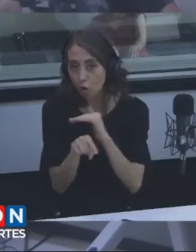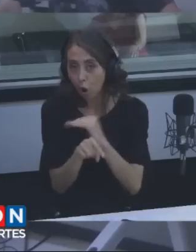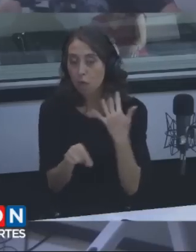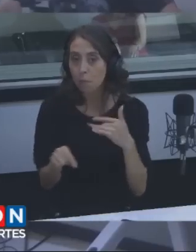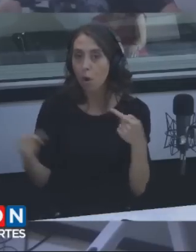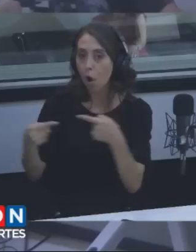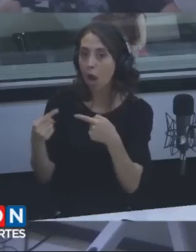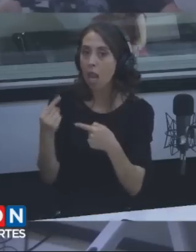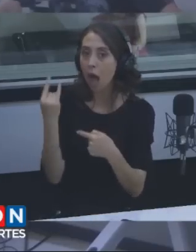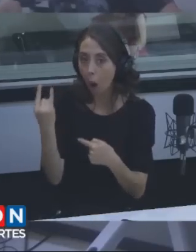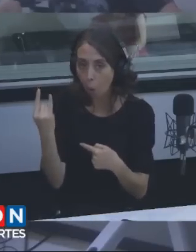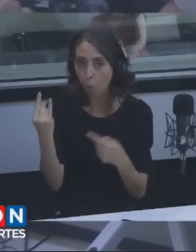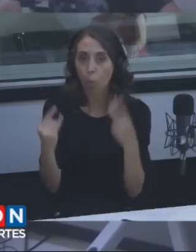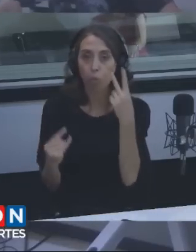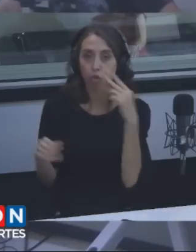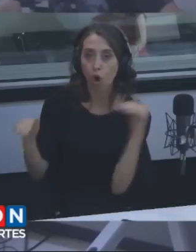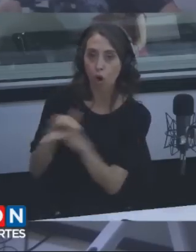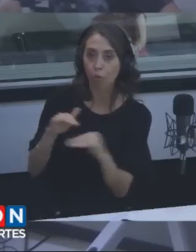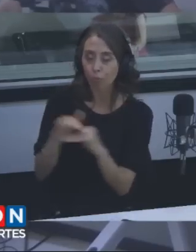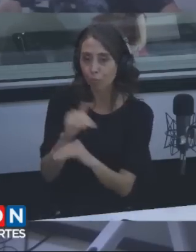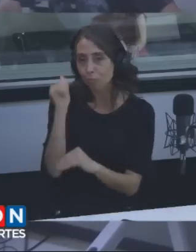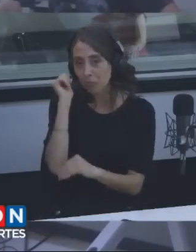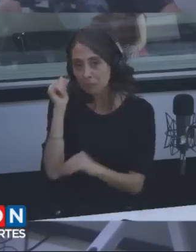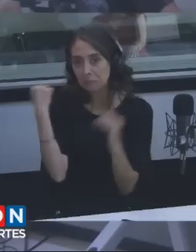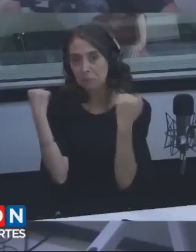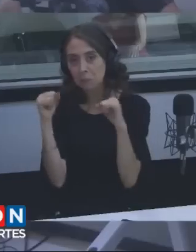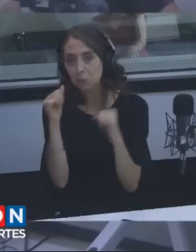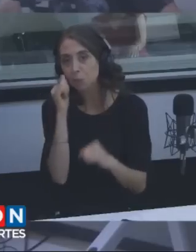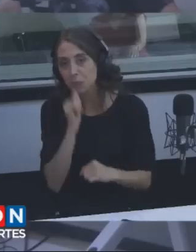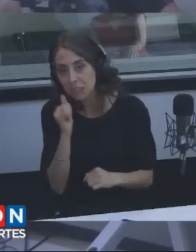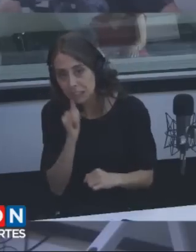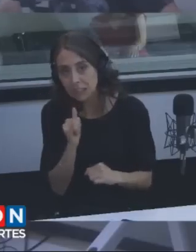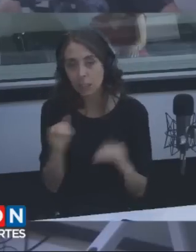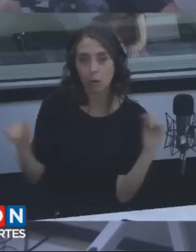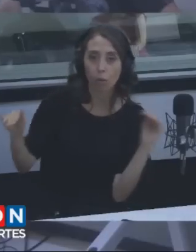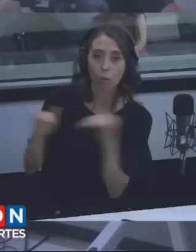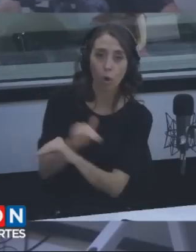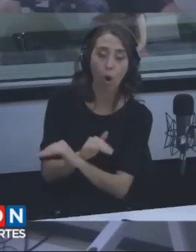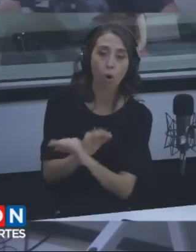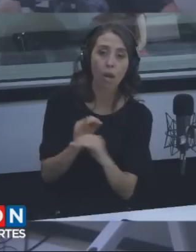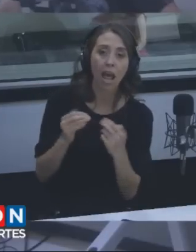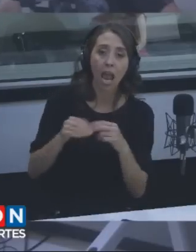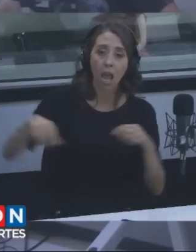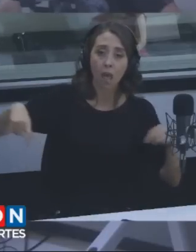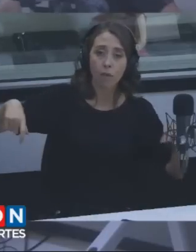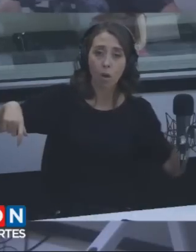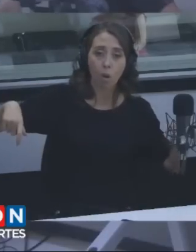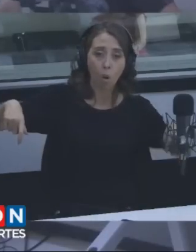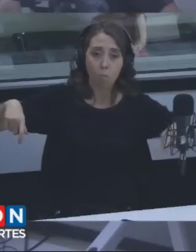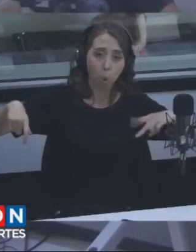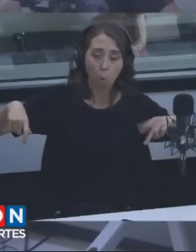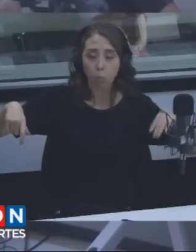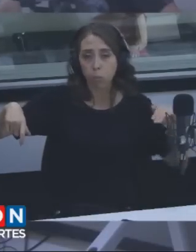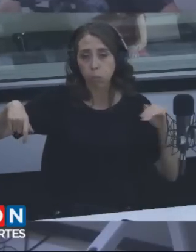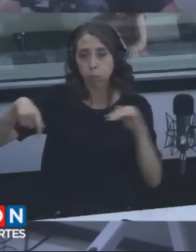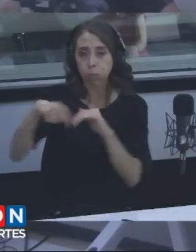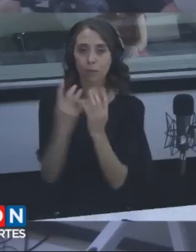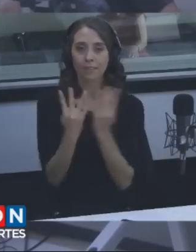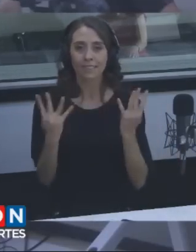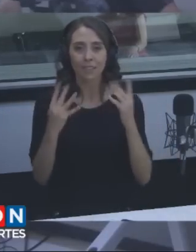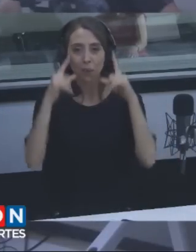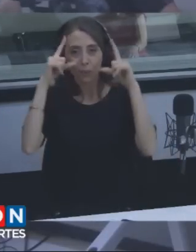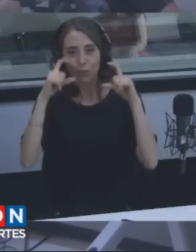Universidad de Chile, los dos tantos de ayer frente a Deportes Iquique, donde anota ese golazo de tiro libre, reúne a todos sus compañeros en una foto,